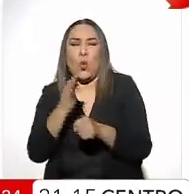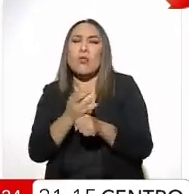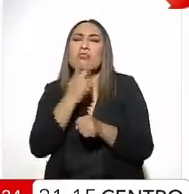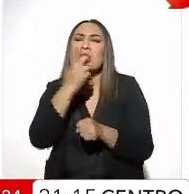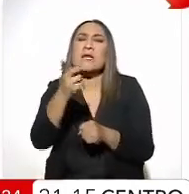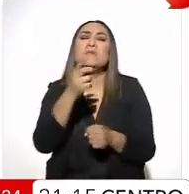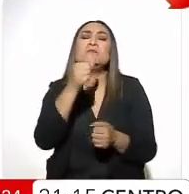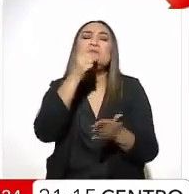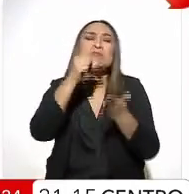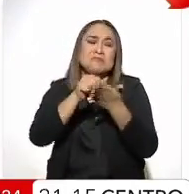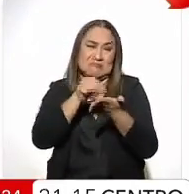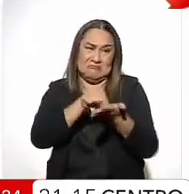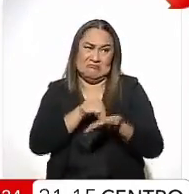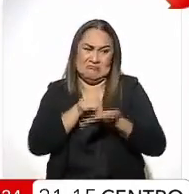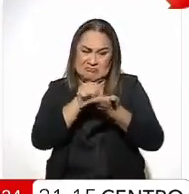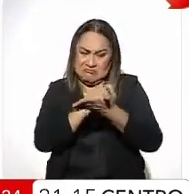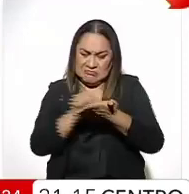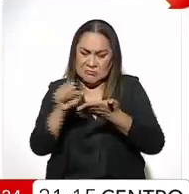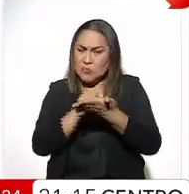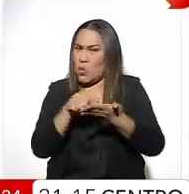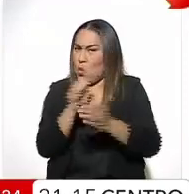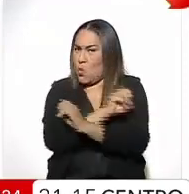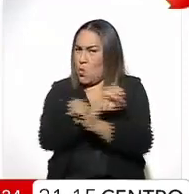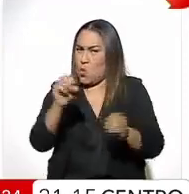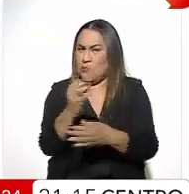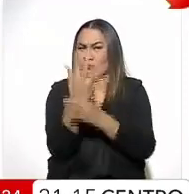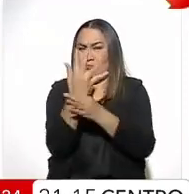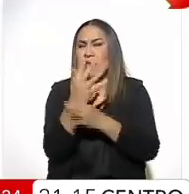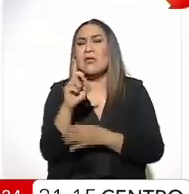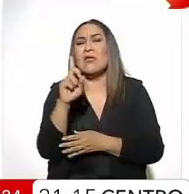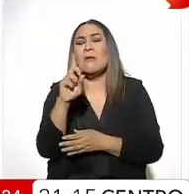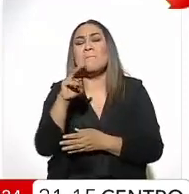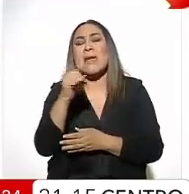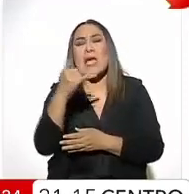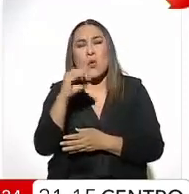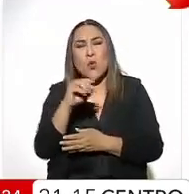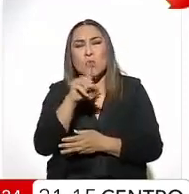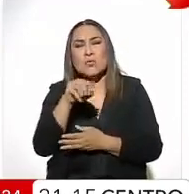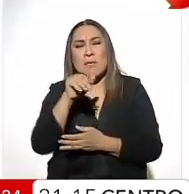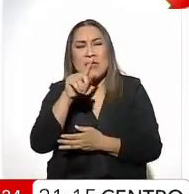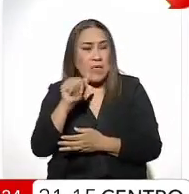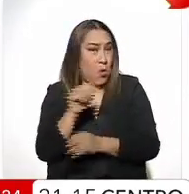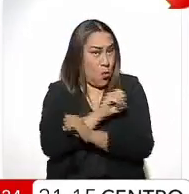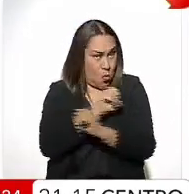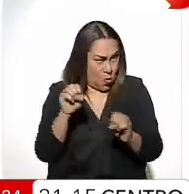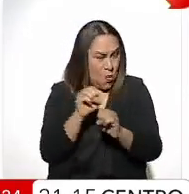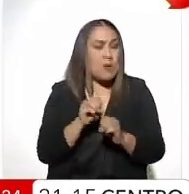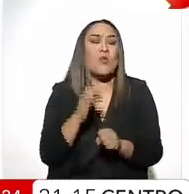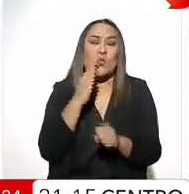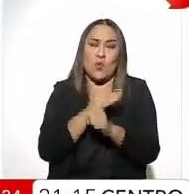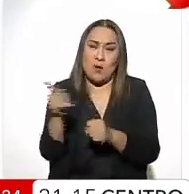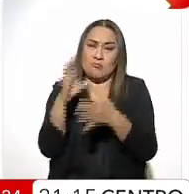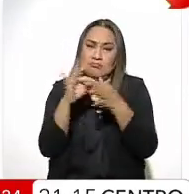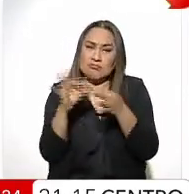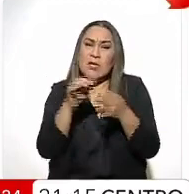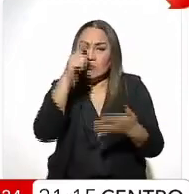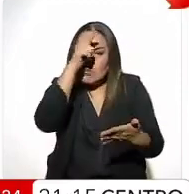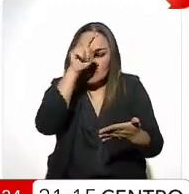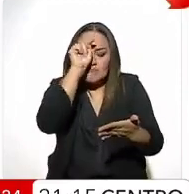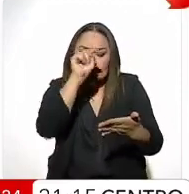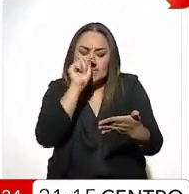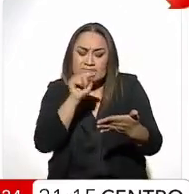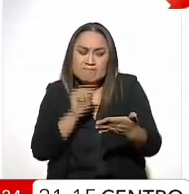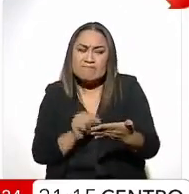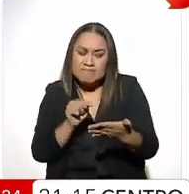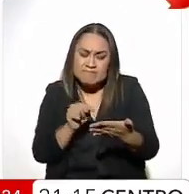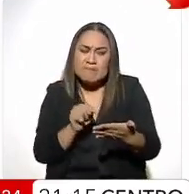no la escribió el Mayo Zambada y nos presenta todos estos elementos que pues que están, han estado ahí y que ya por